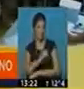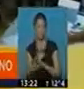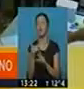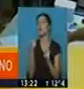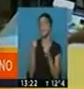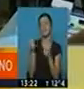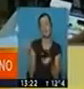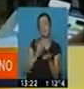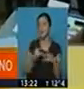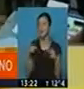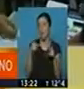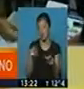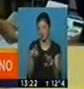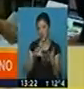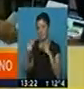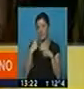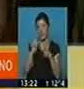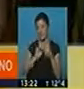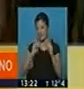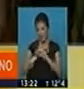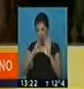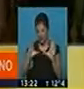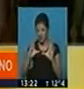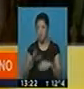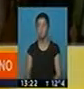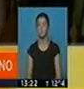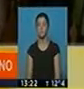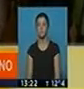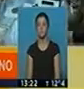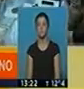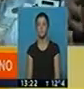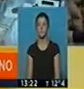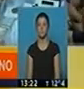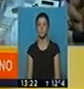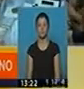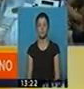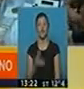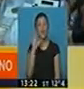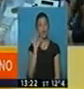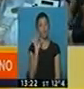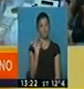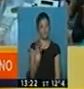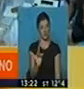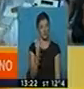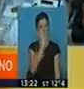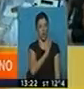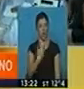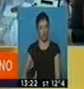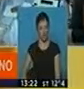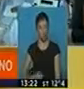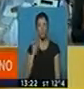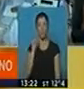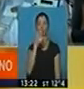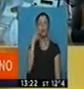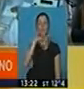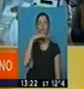más ajuste. Un mensaje que obviamente no debe ser nada sencillo para un gobierno como el de Rajoy, que